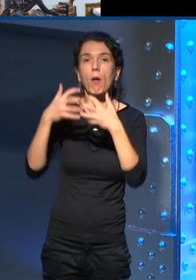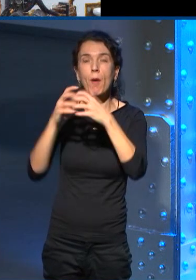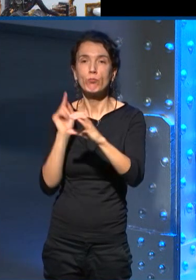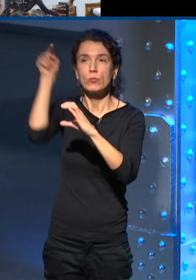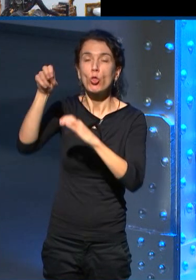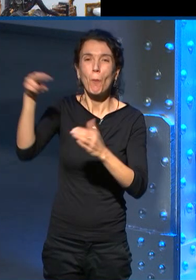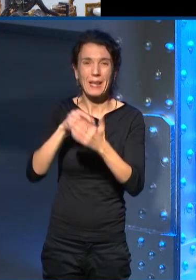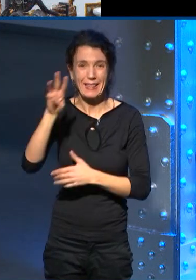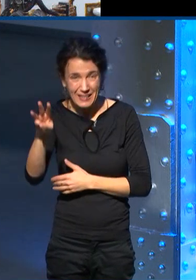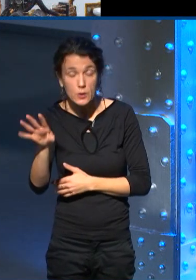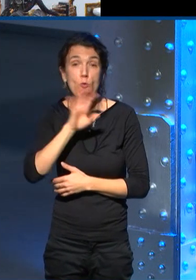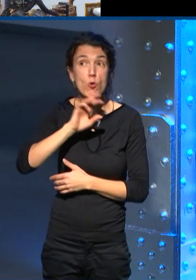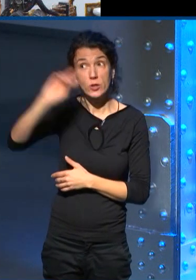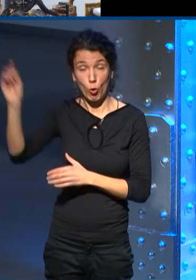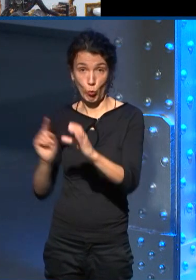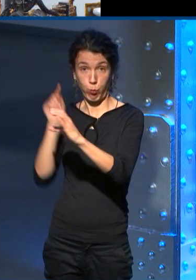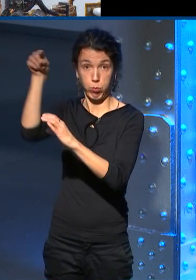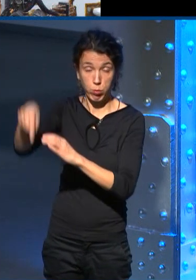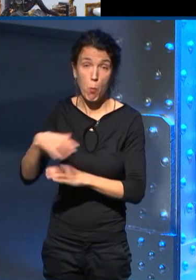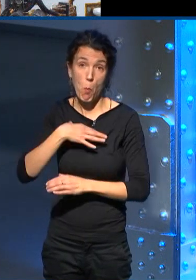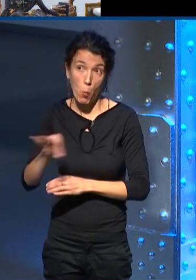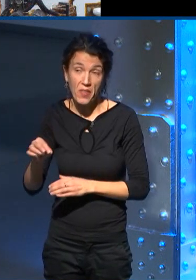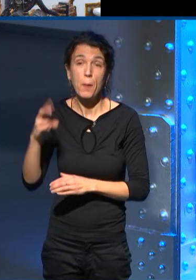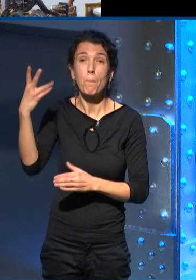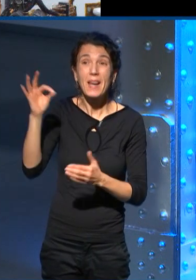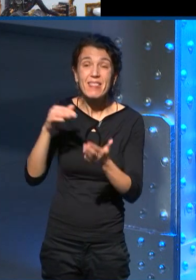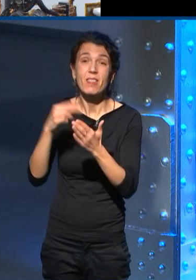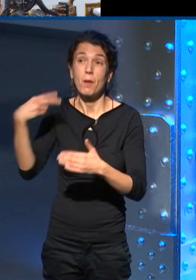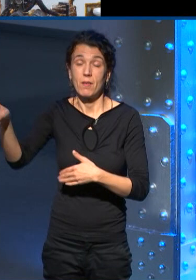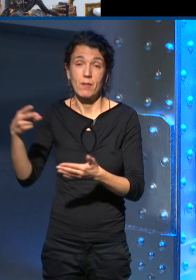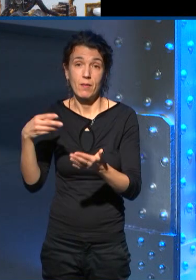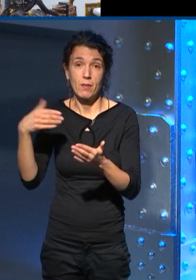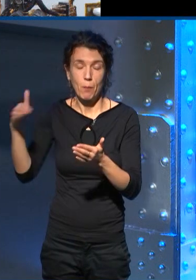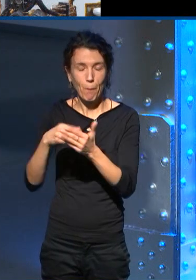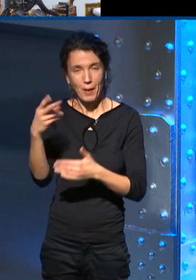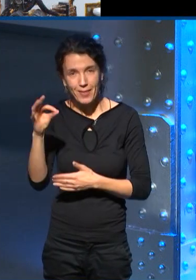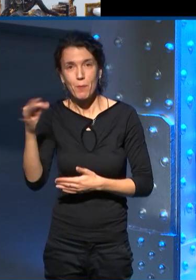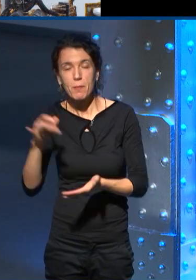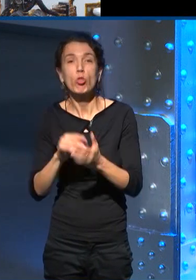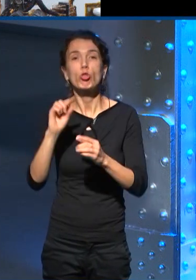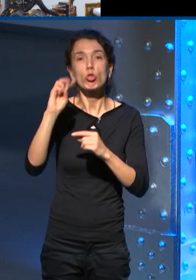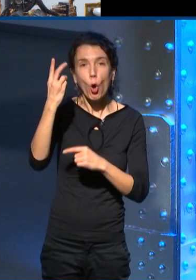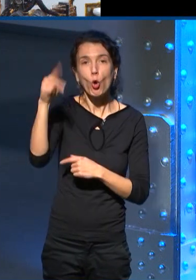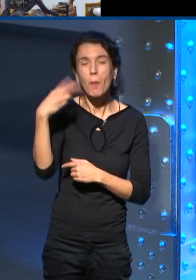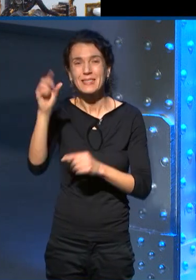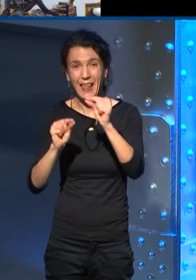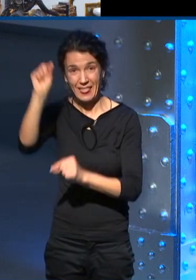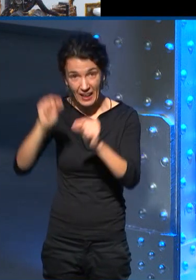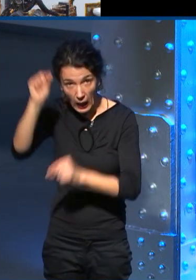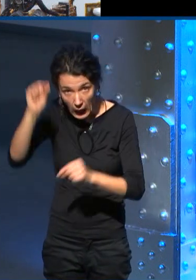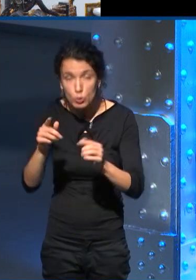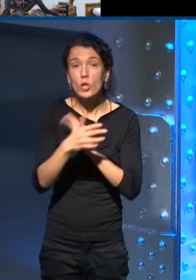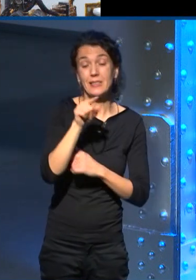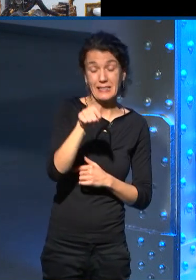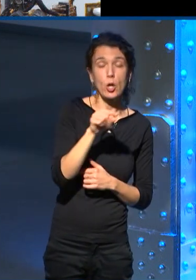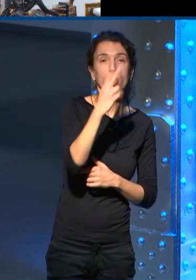en 2003, y Curiosity igual será Mars 2020, ya ven que es gigantesco, mide 2,2 metros de alto, y este brazo robótico mide 2,1